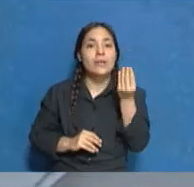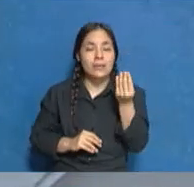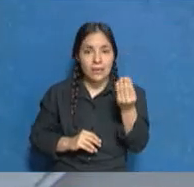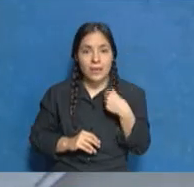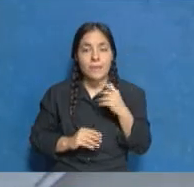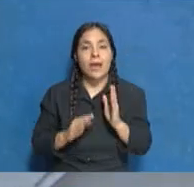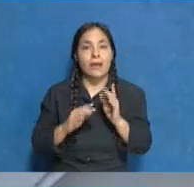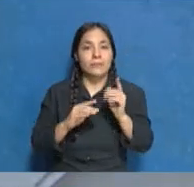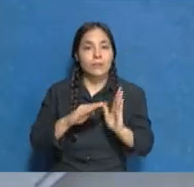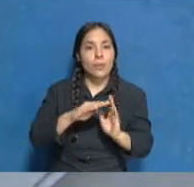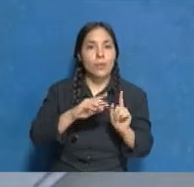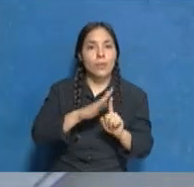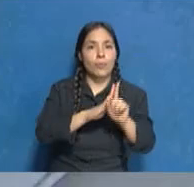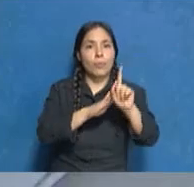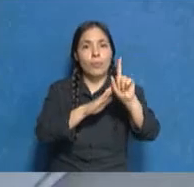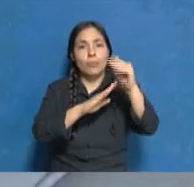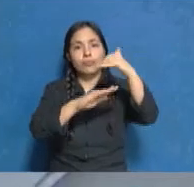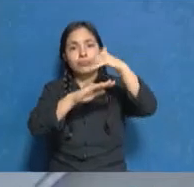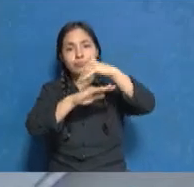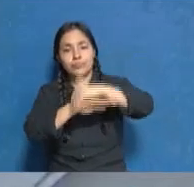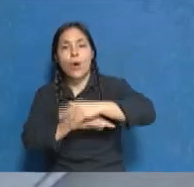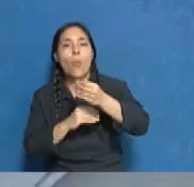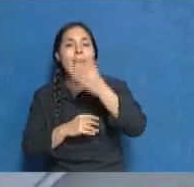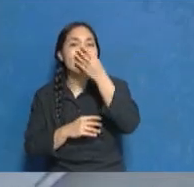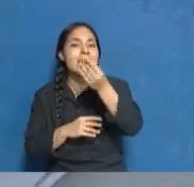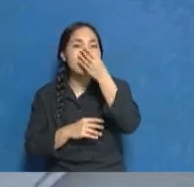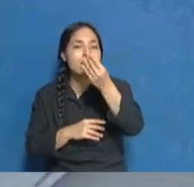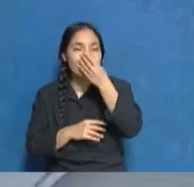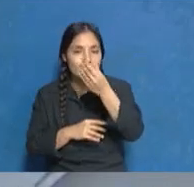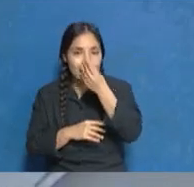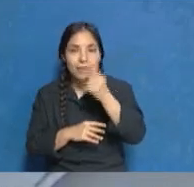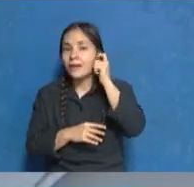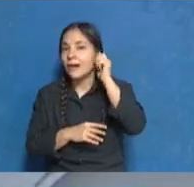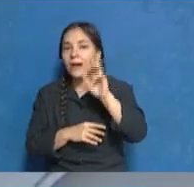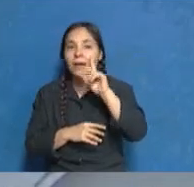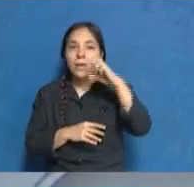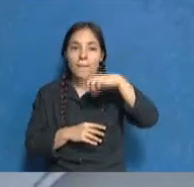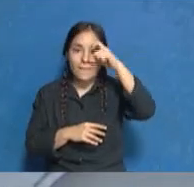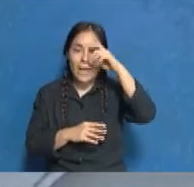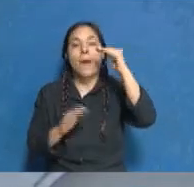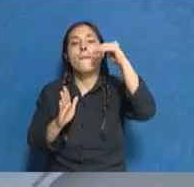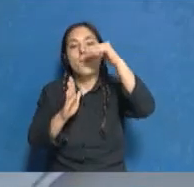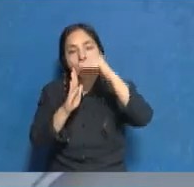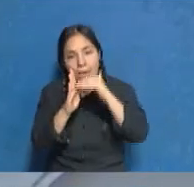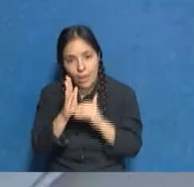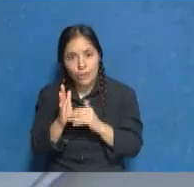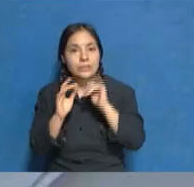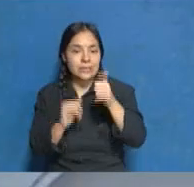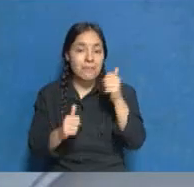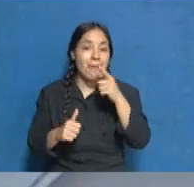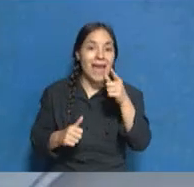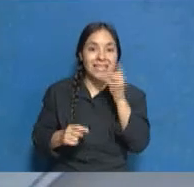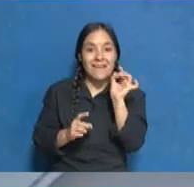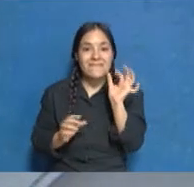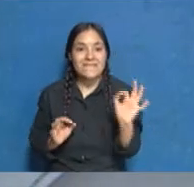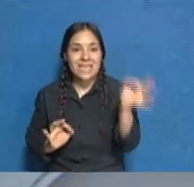la curva de casos de gripe como hay una disminución muy grande de influenza, tanto A como B. Entonces, en esta competencia viral